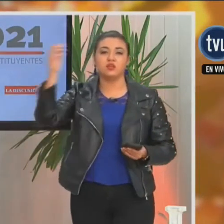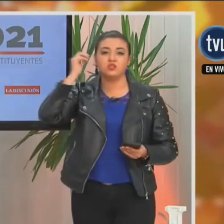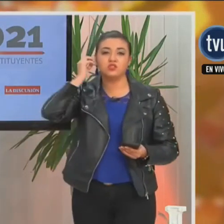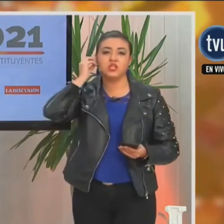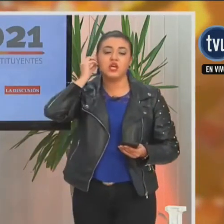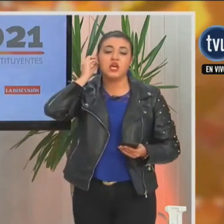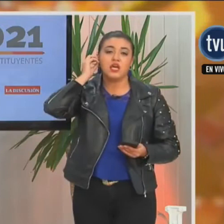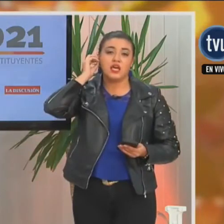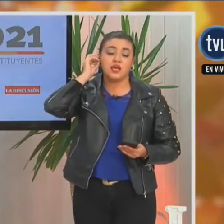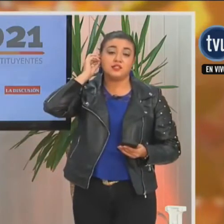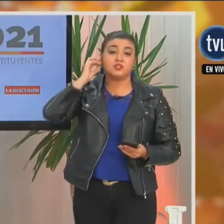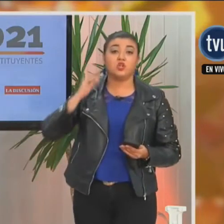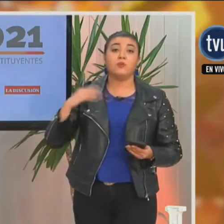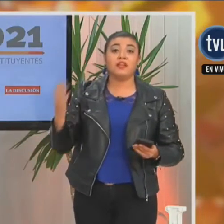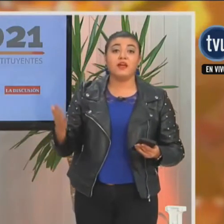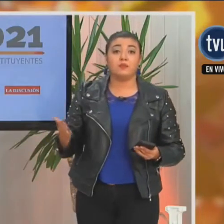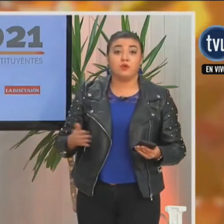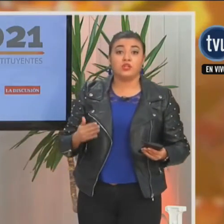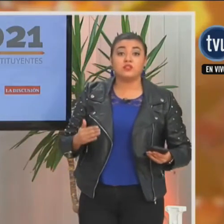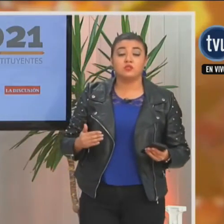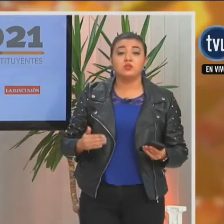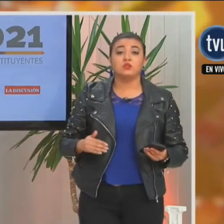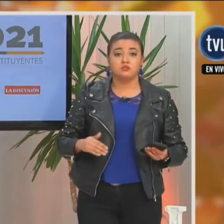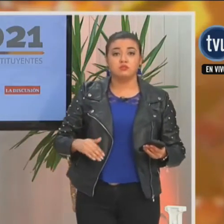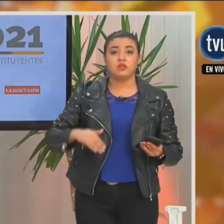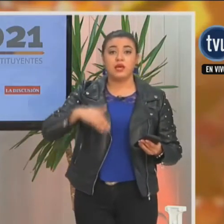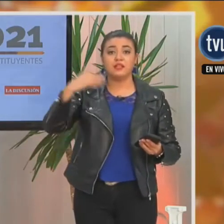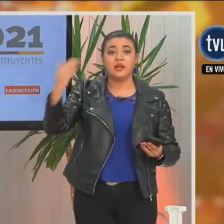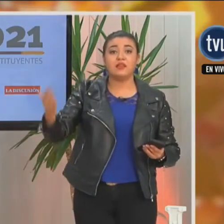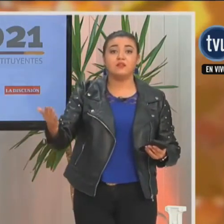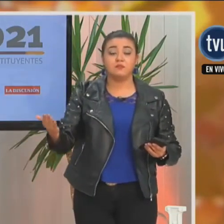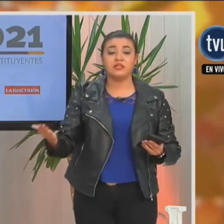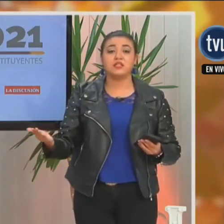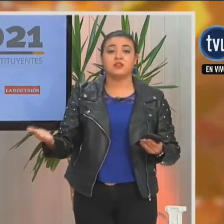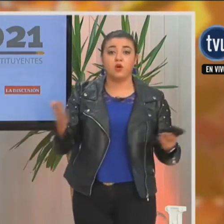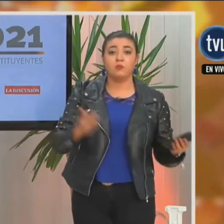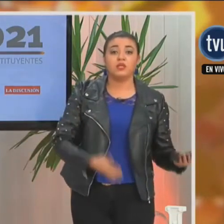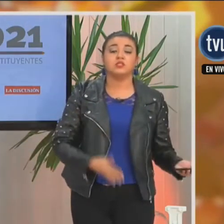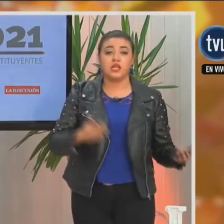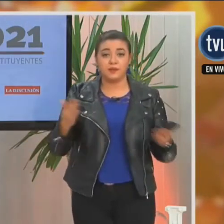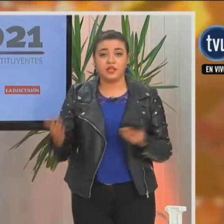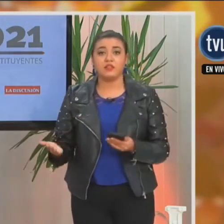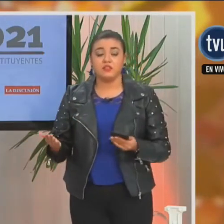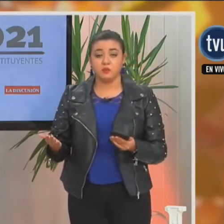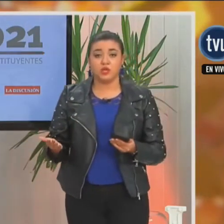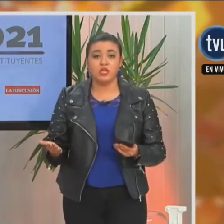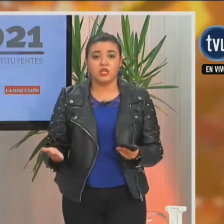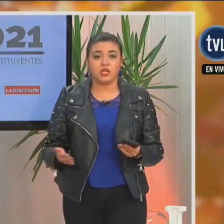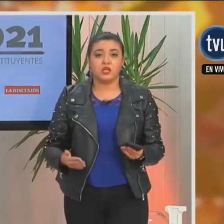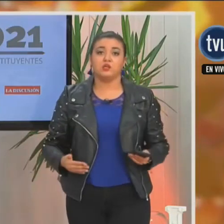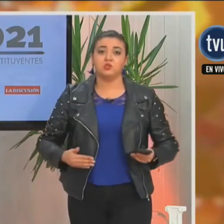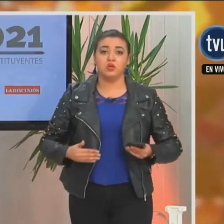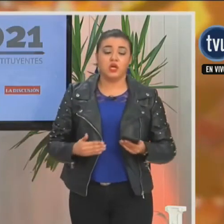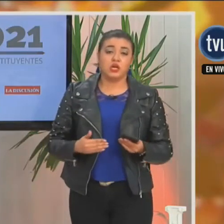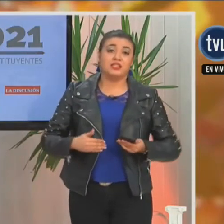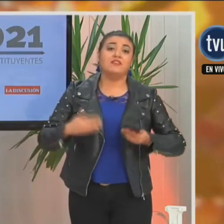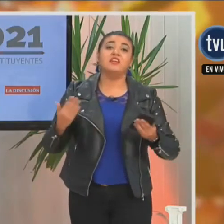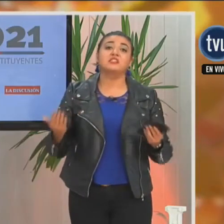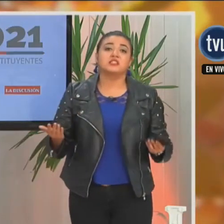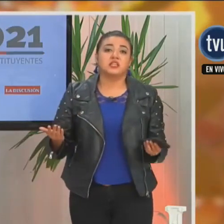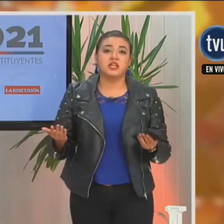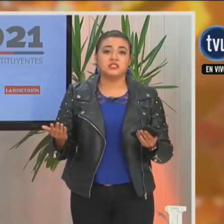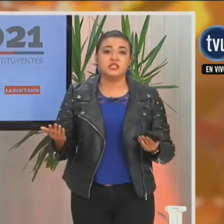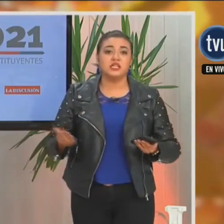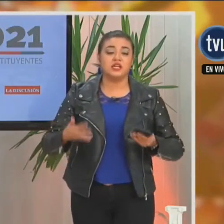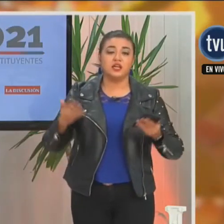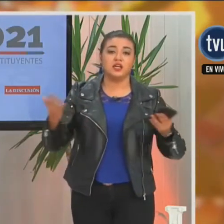constitucional, Conci, se exigió paridad, por lo tanto, la mitad va a ser de hombres y la mitad de mujeres, que eso debiese